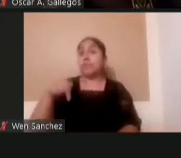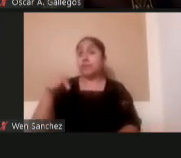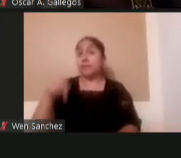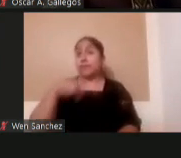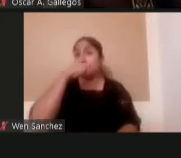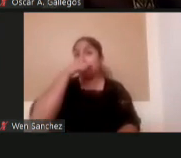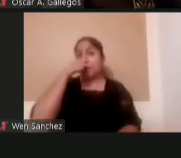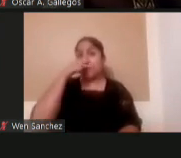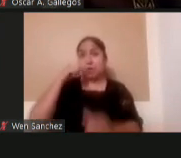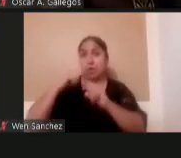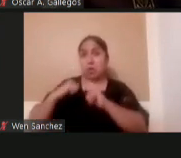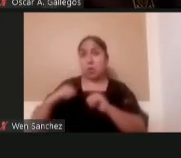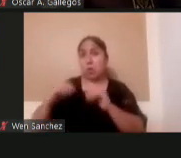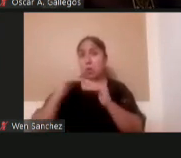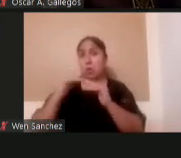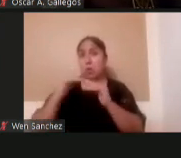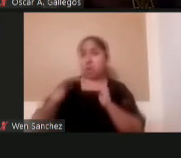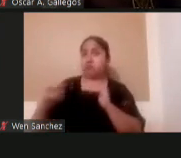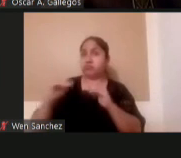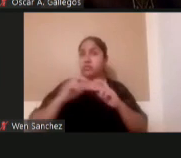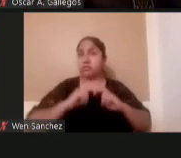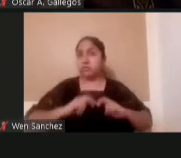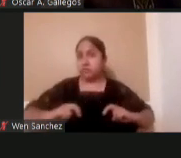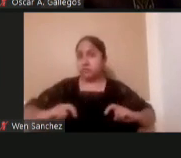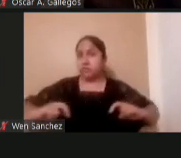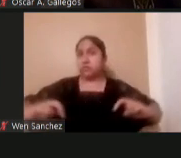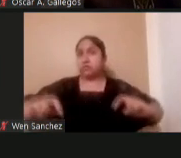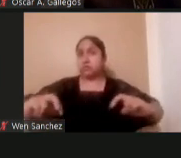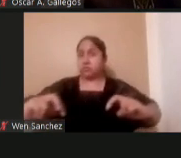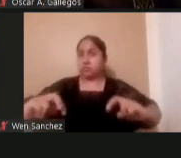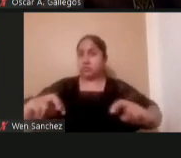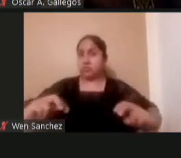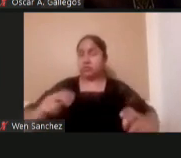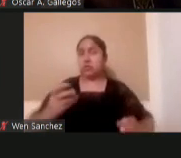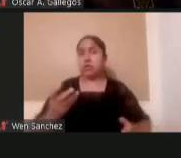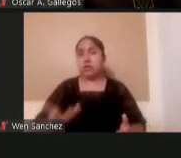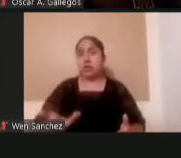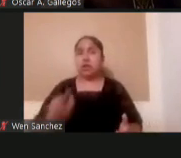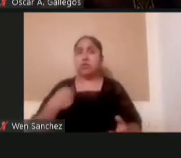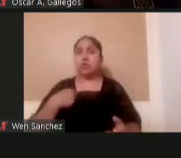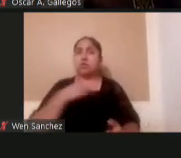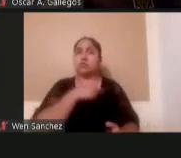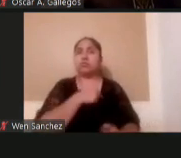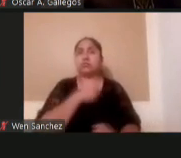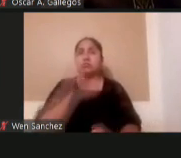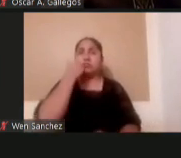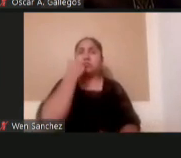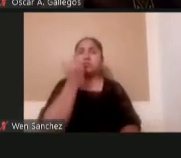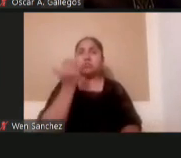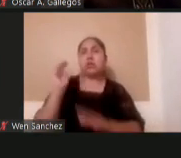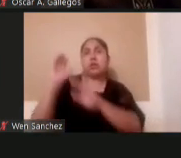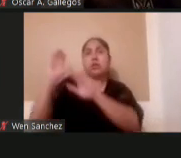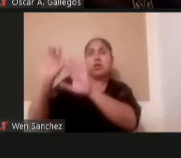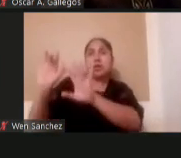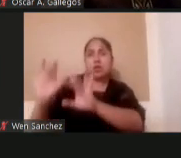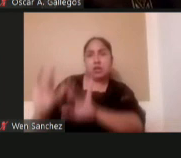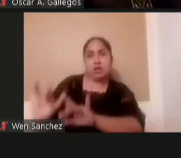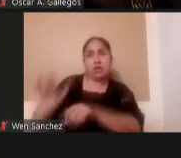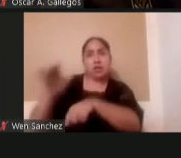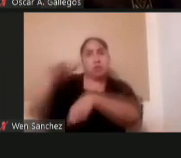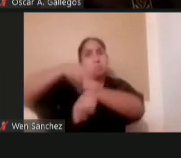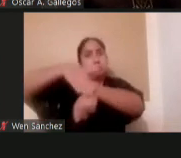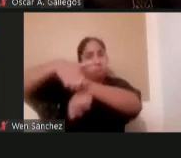es necesario hacerle llegar este escrito, este exhorto, para que lo conozcan